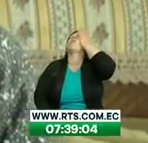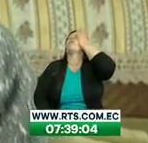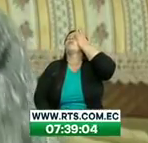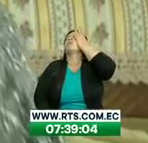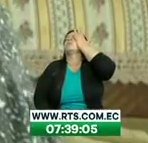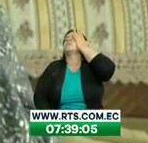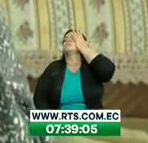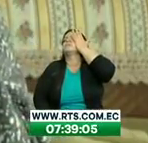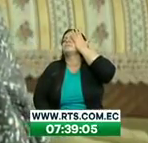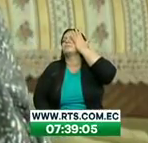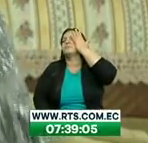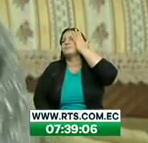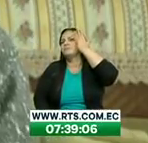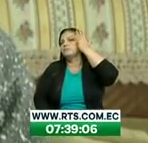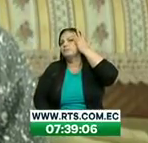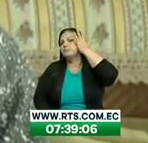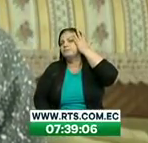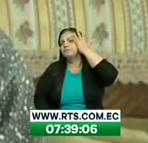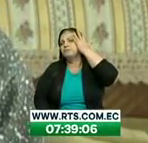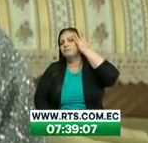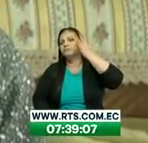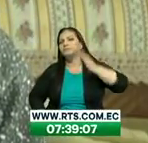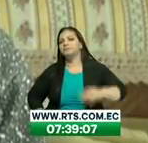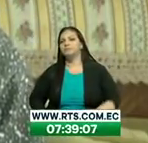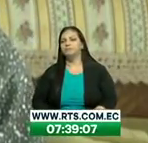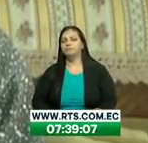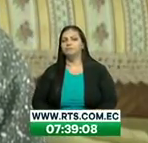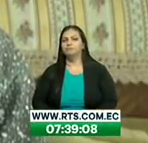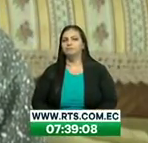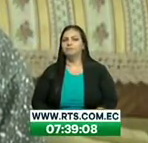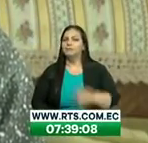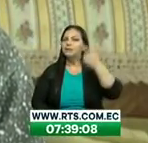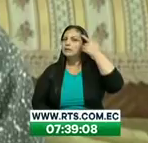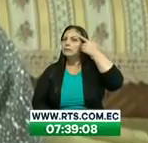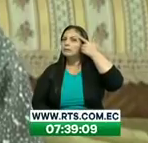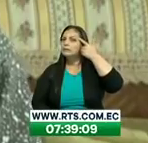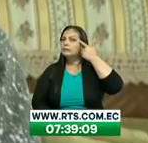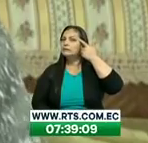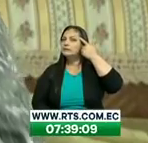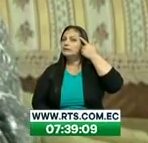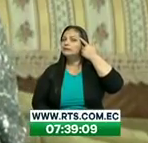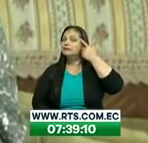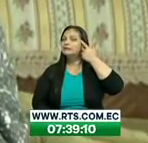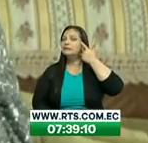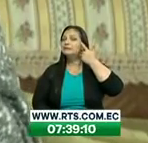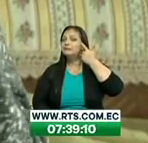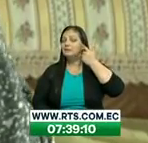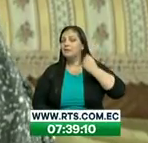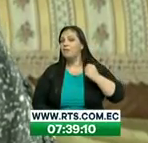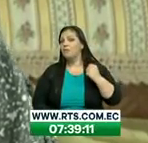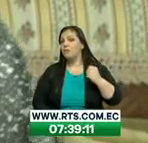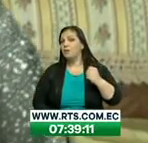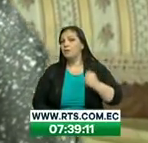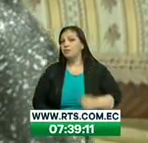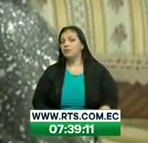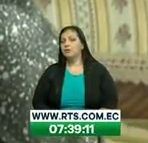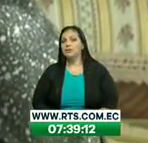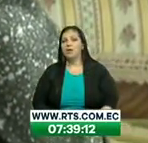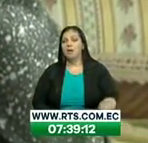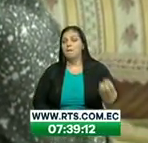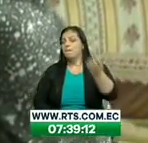me golpeó en la parte izquierda del rostro, casi a la altura de la sien, lo cual me causó una pérdida